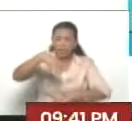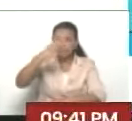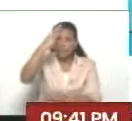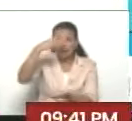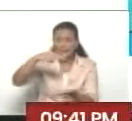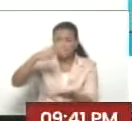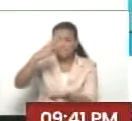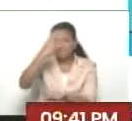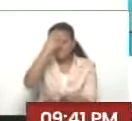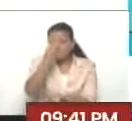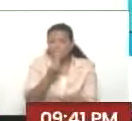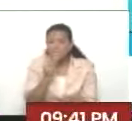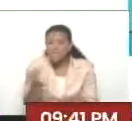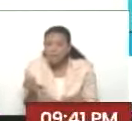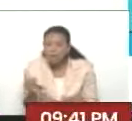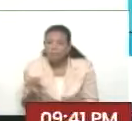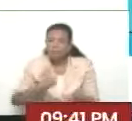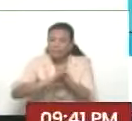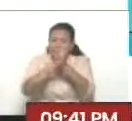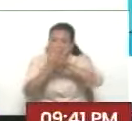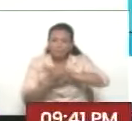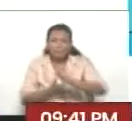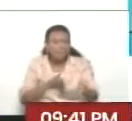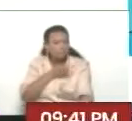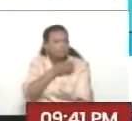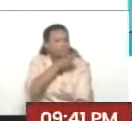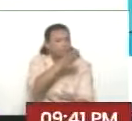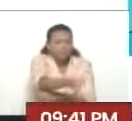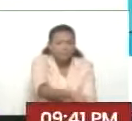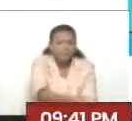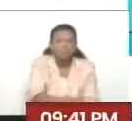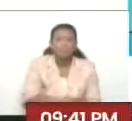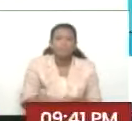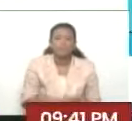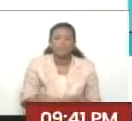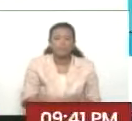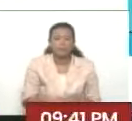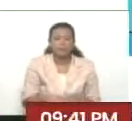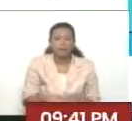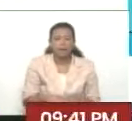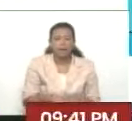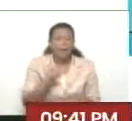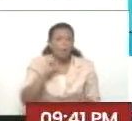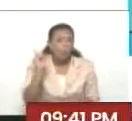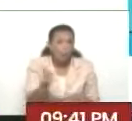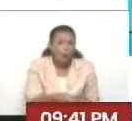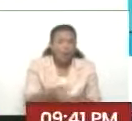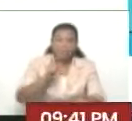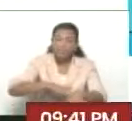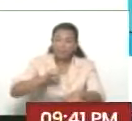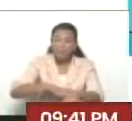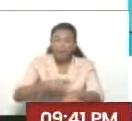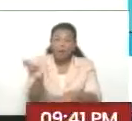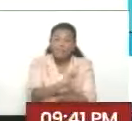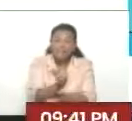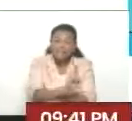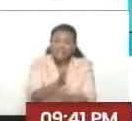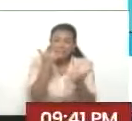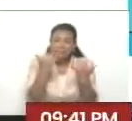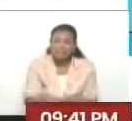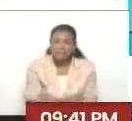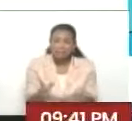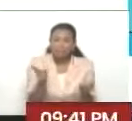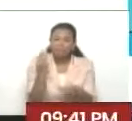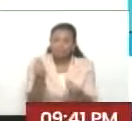Santaella, directo, vía satélite, a atender y a resolver en tiempo rápido, con